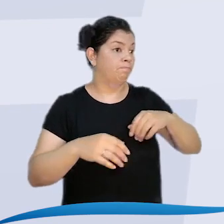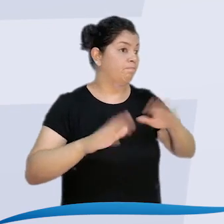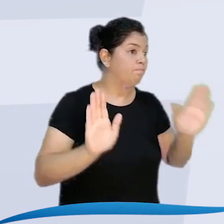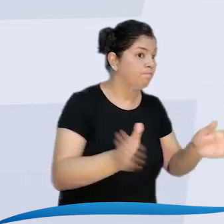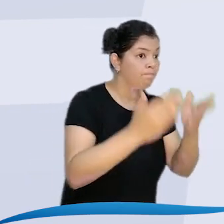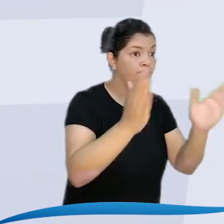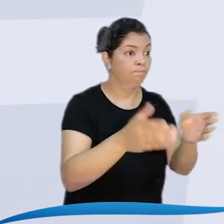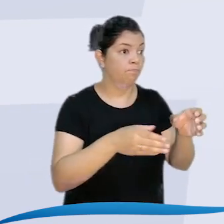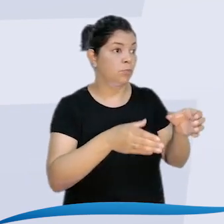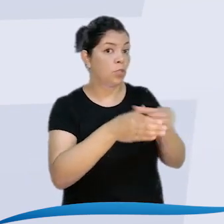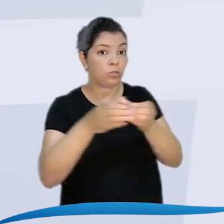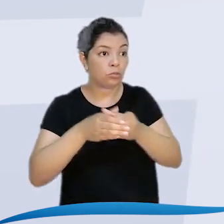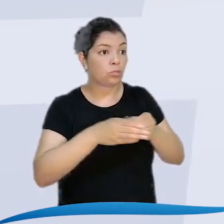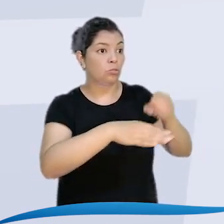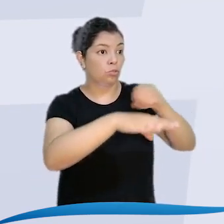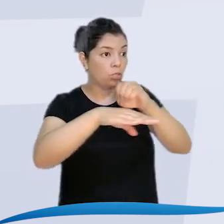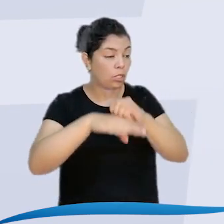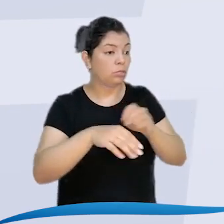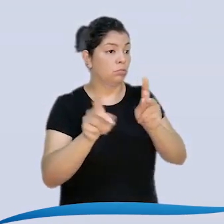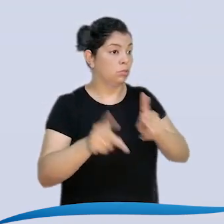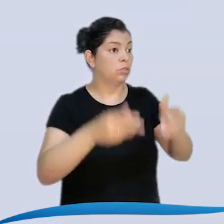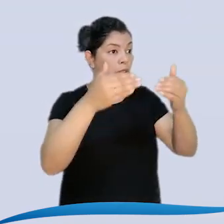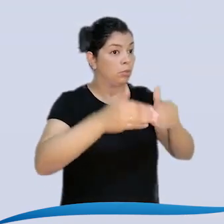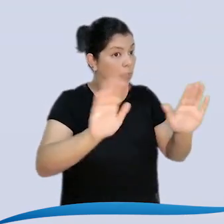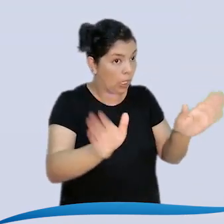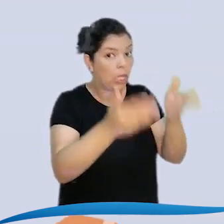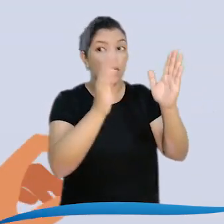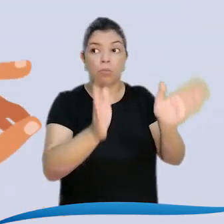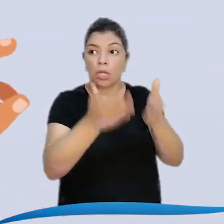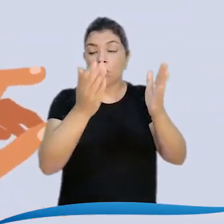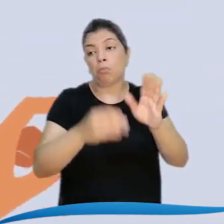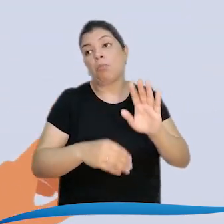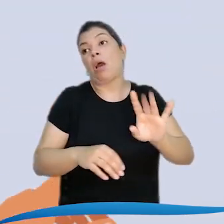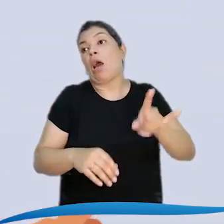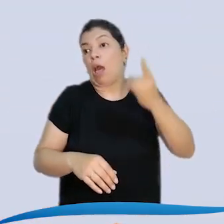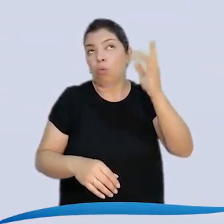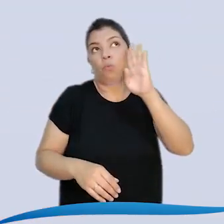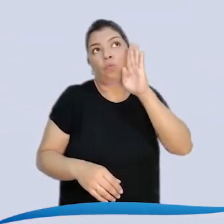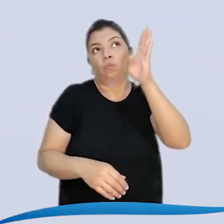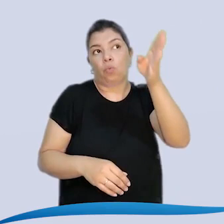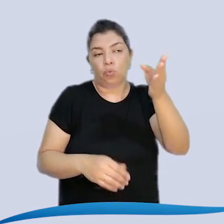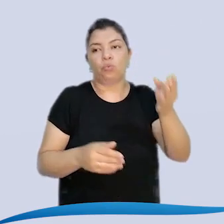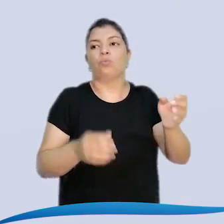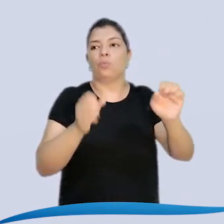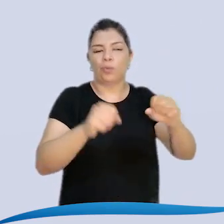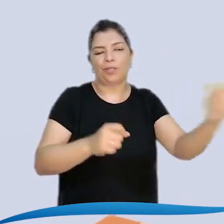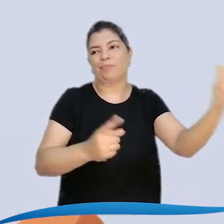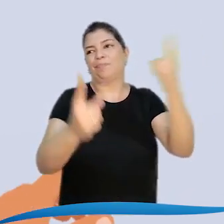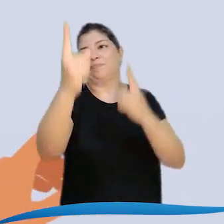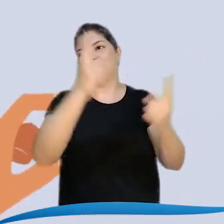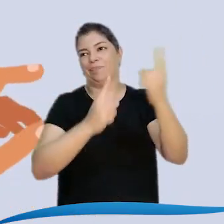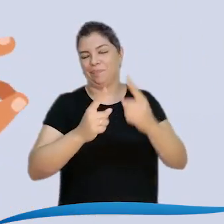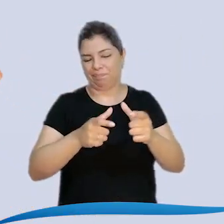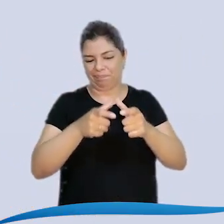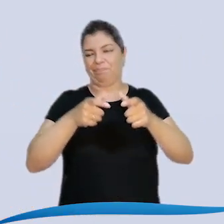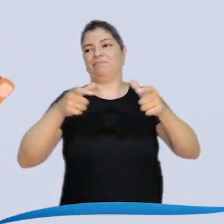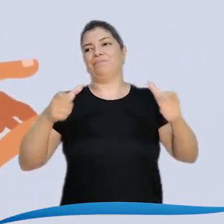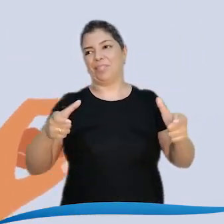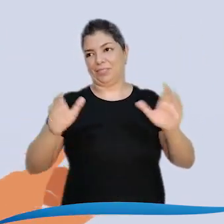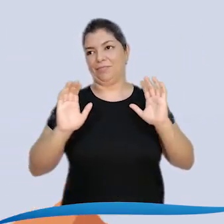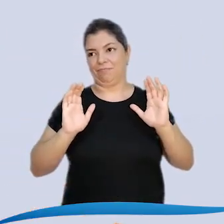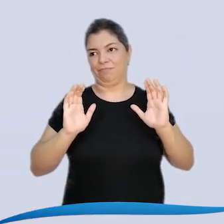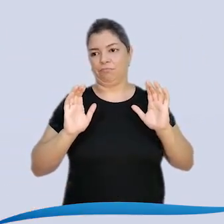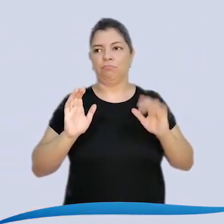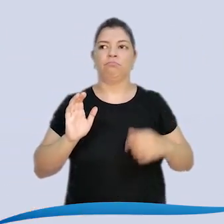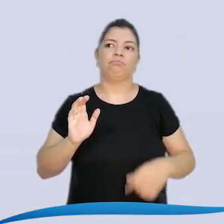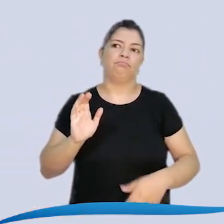el fortalecimiento de los procesos organizativos de las personas con discapacidad de tal forma que en el periodo siguiente se